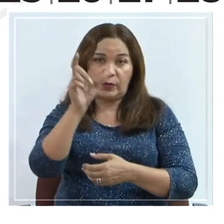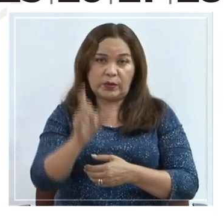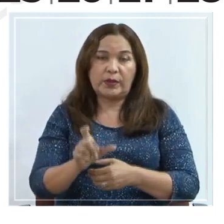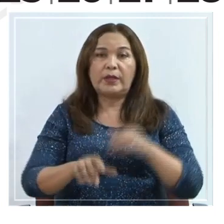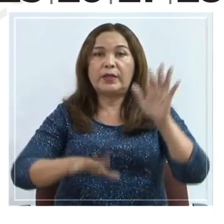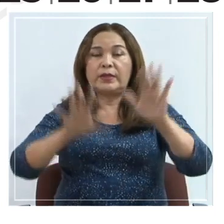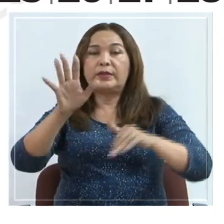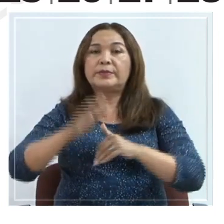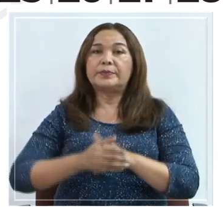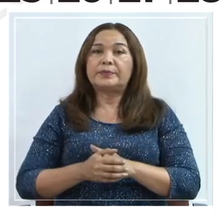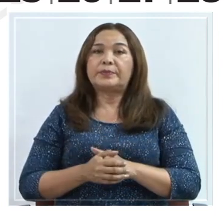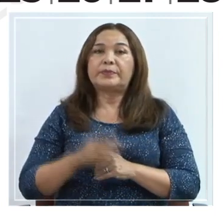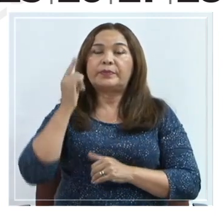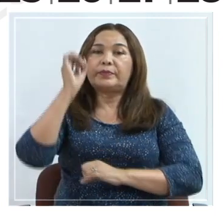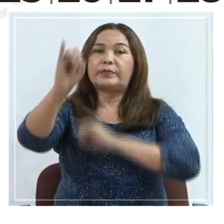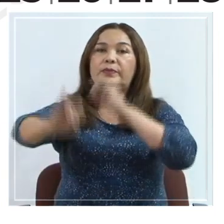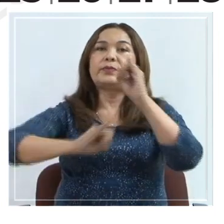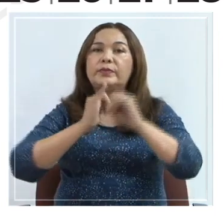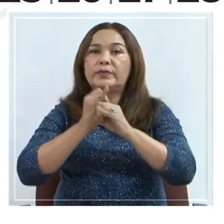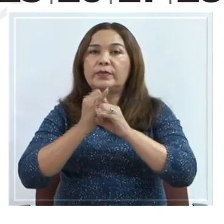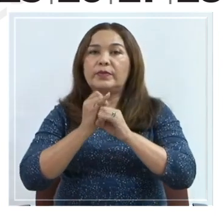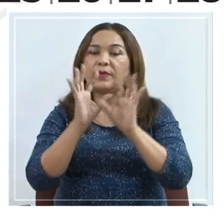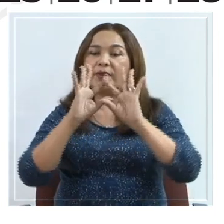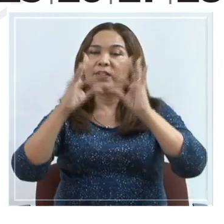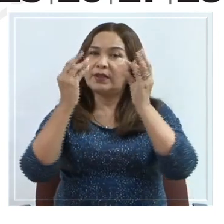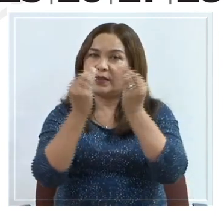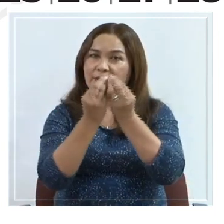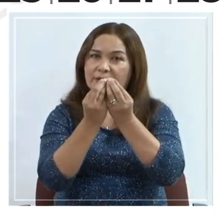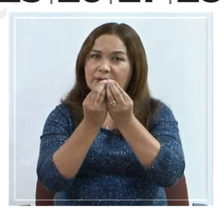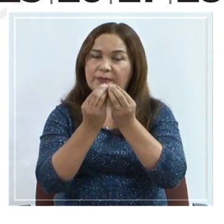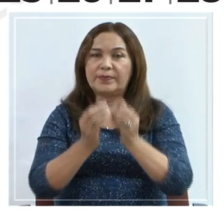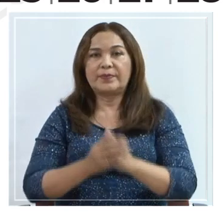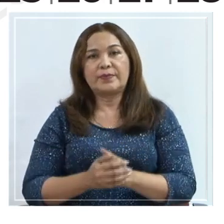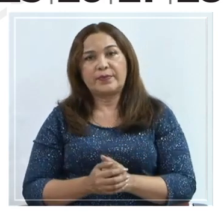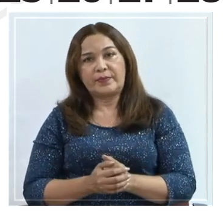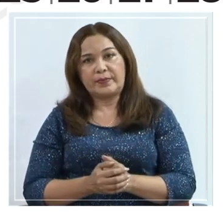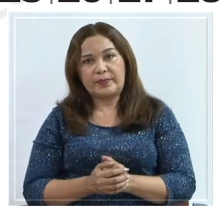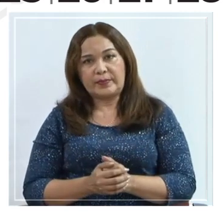día 15 día internacional de la familia